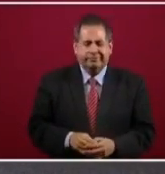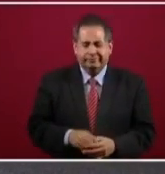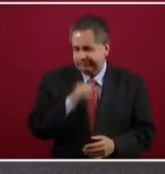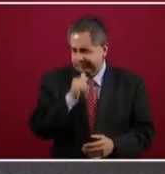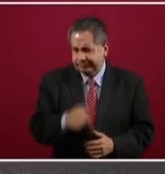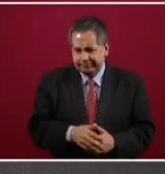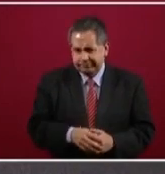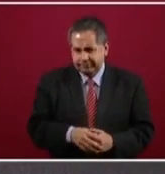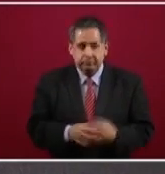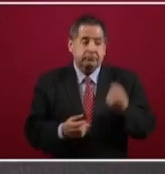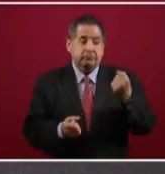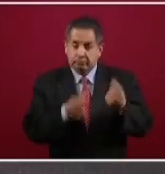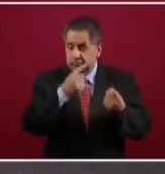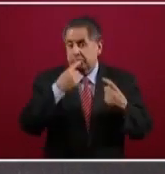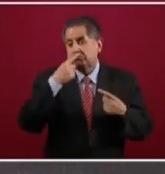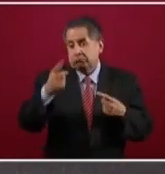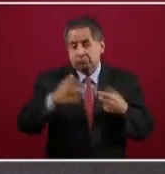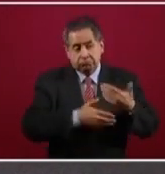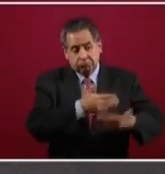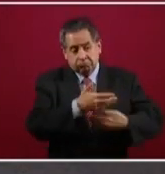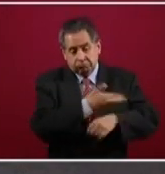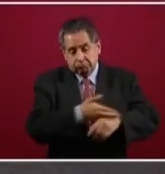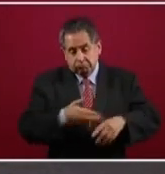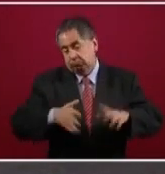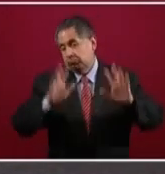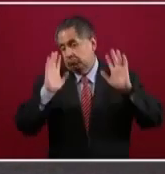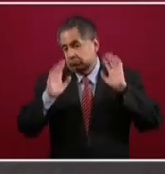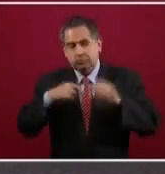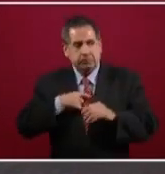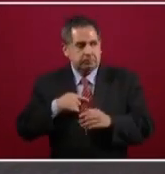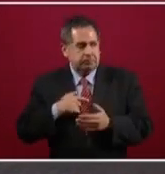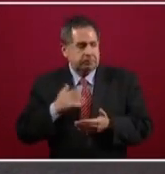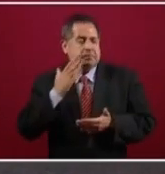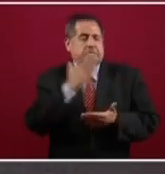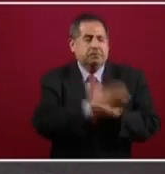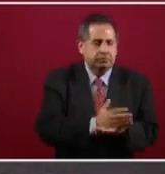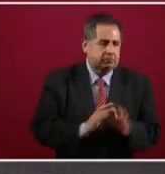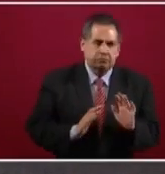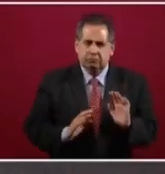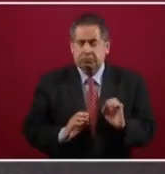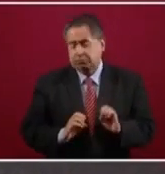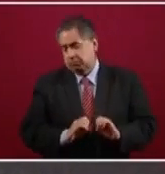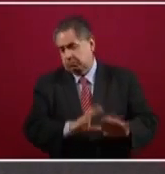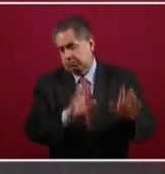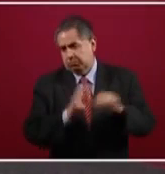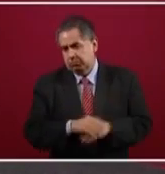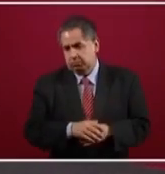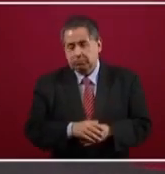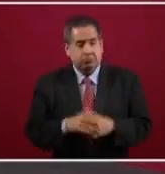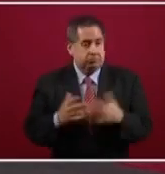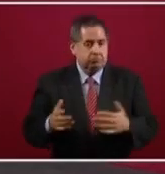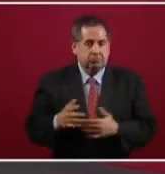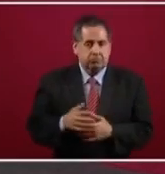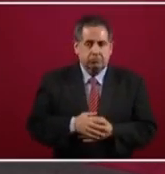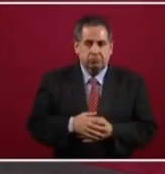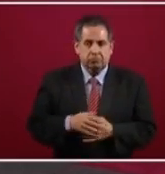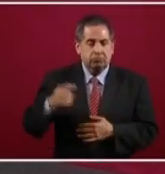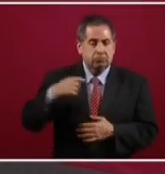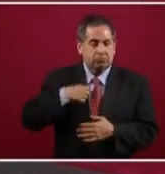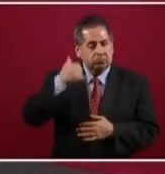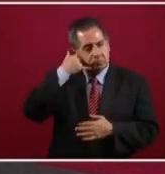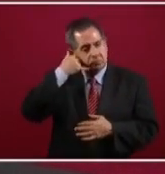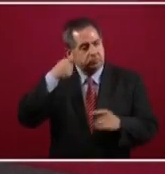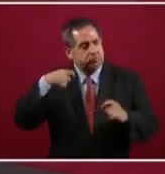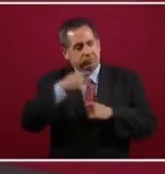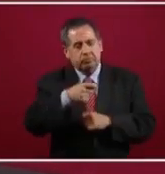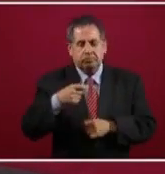que están en curso, ni modo que los voy a detener, que le voy a hablar a